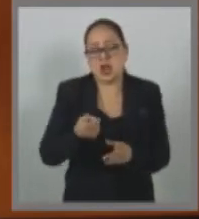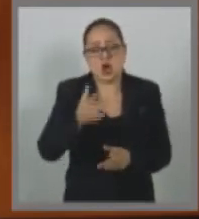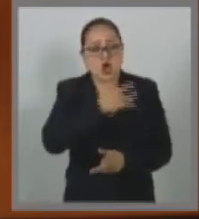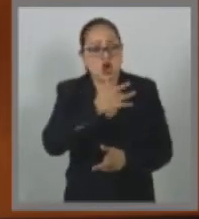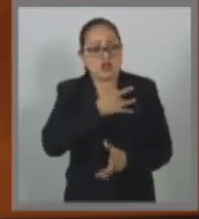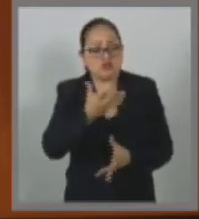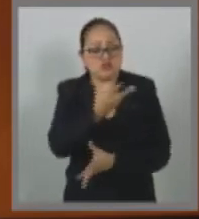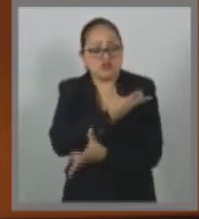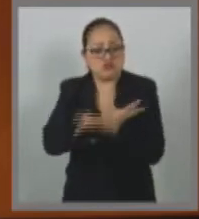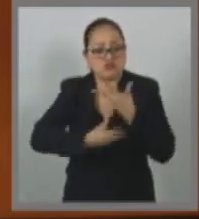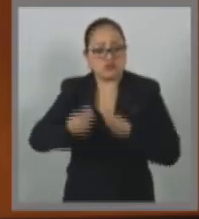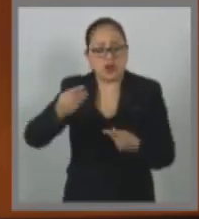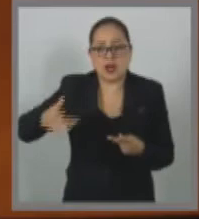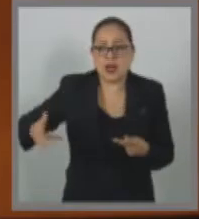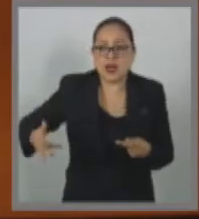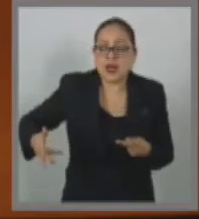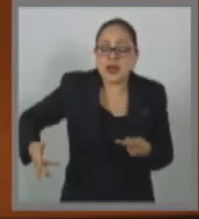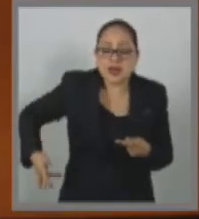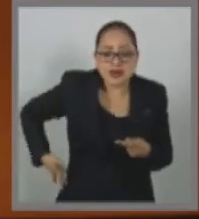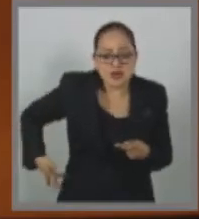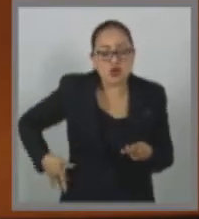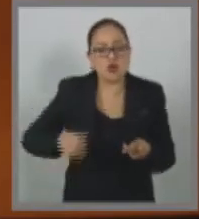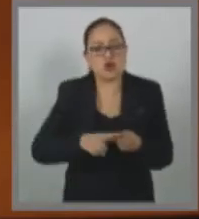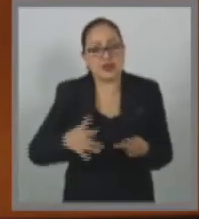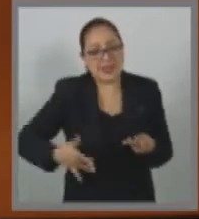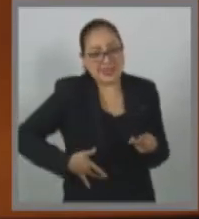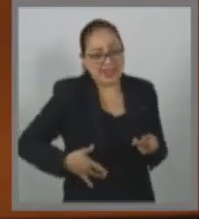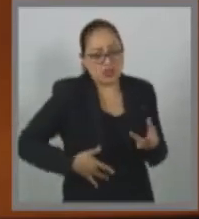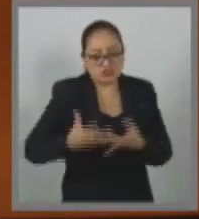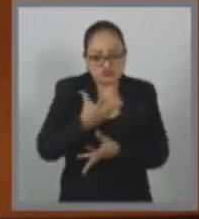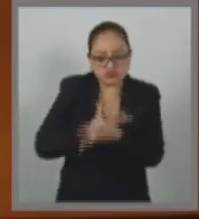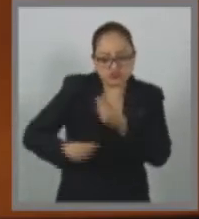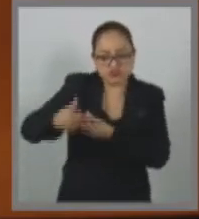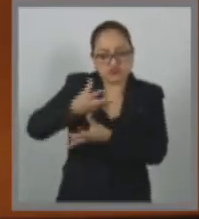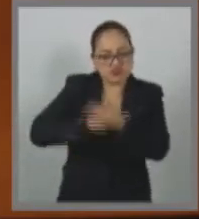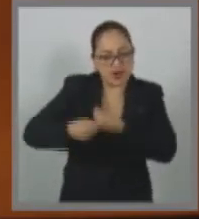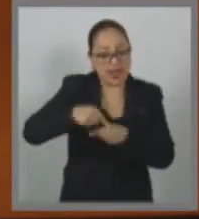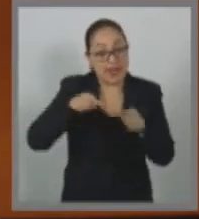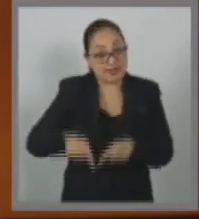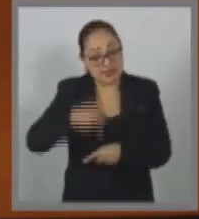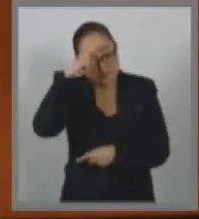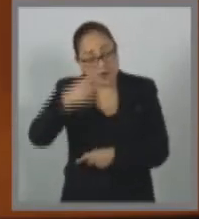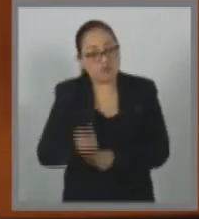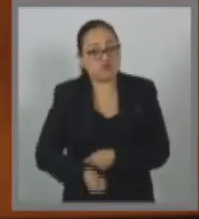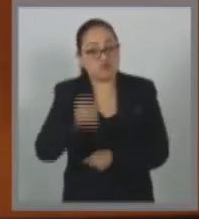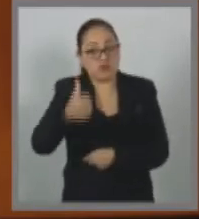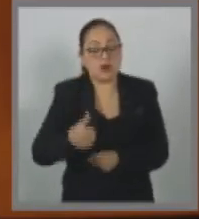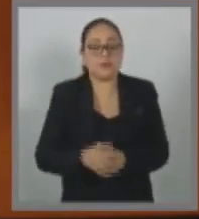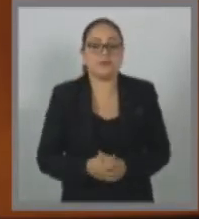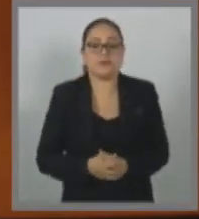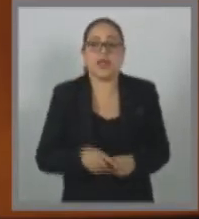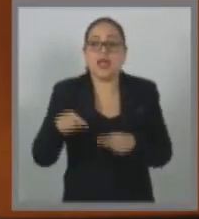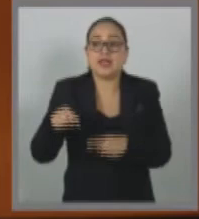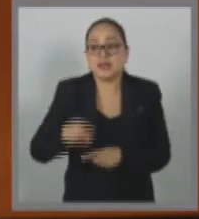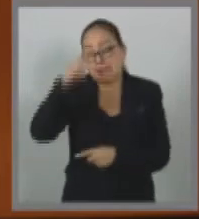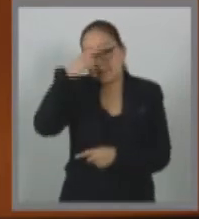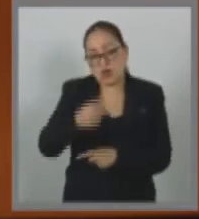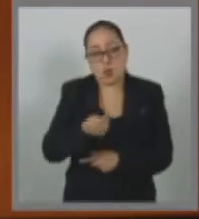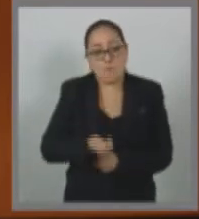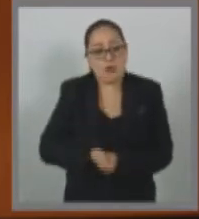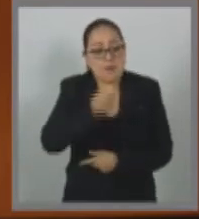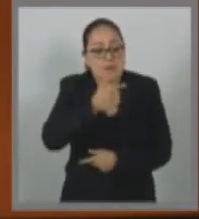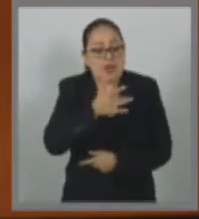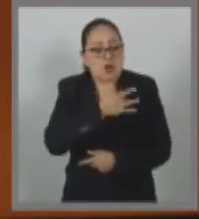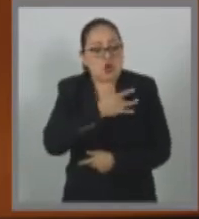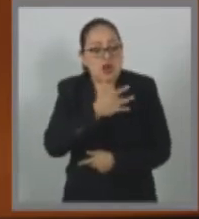corazón, de riñón y de hígado que se hicieron en México. También implantamos el primer corazón artificial permanente en